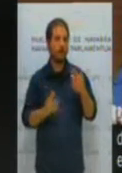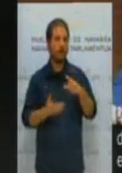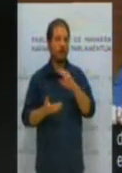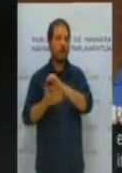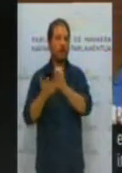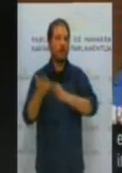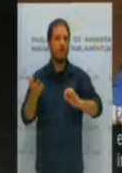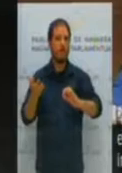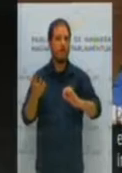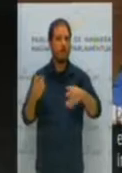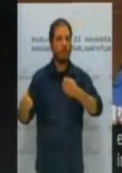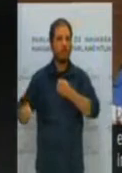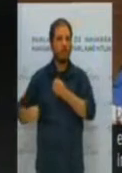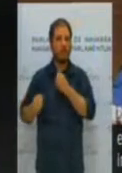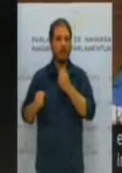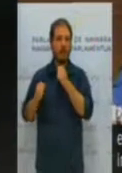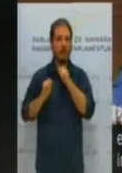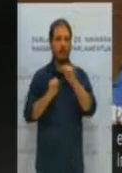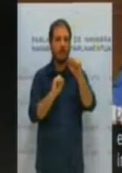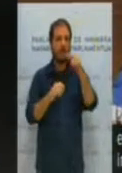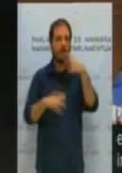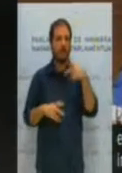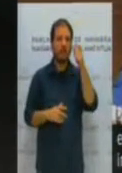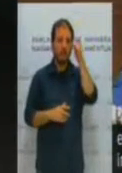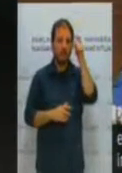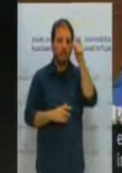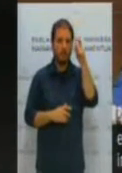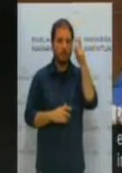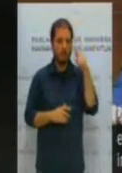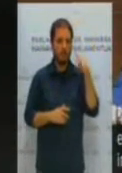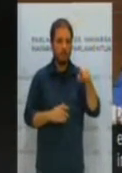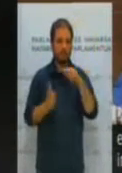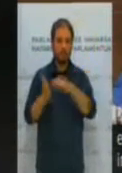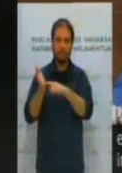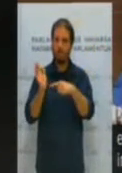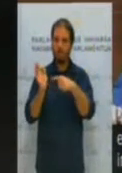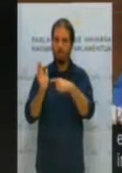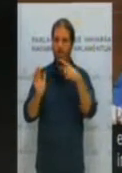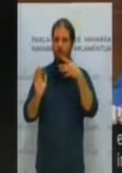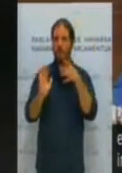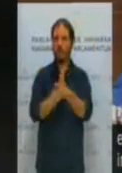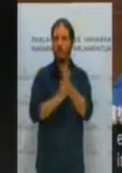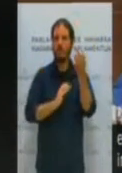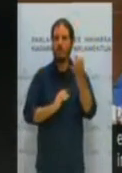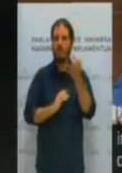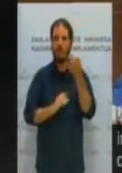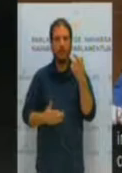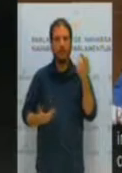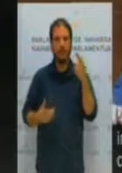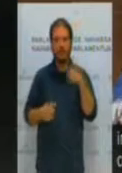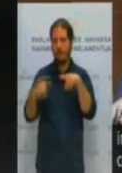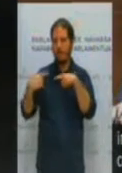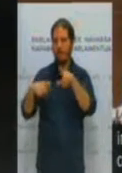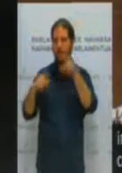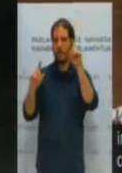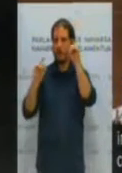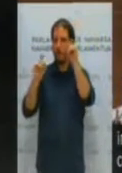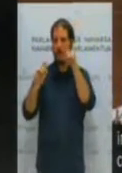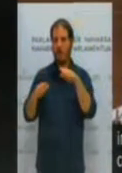del Pueblo confirma que educación es la casa de los líos.